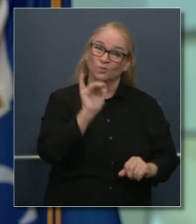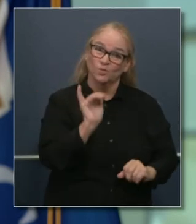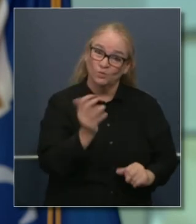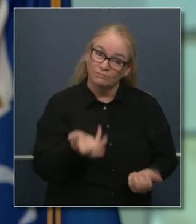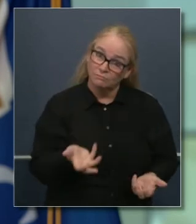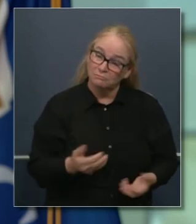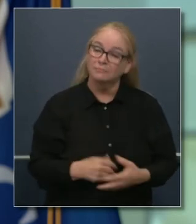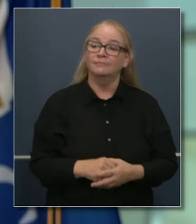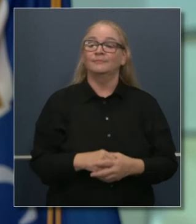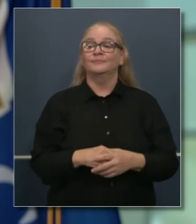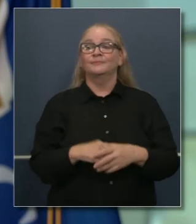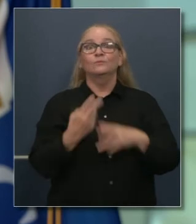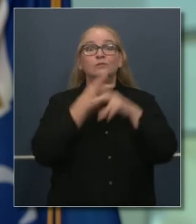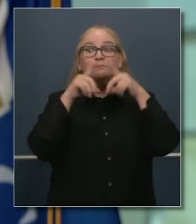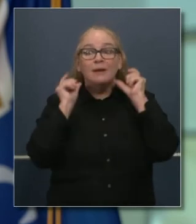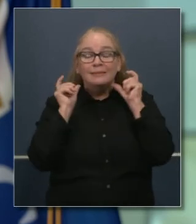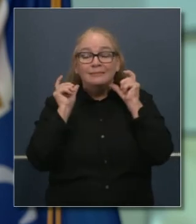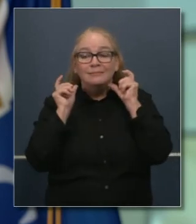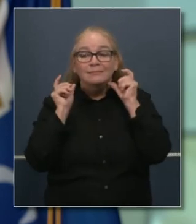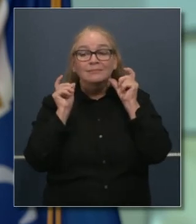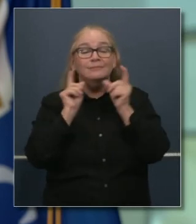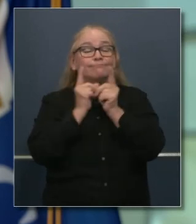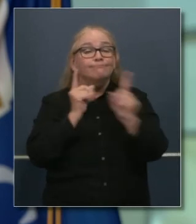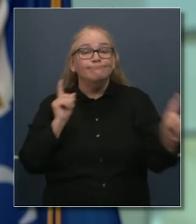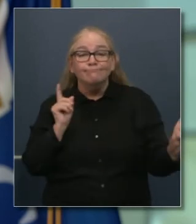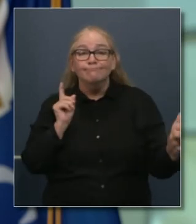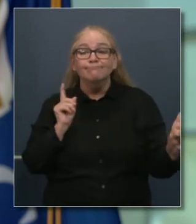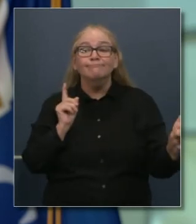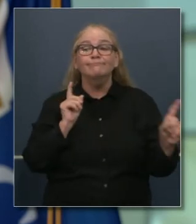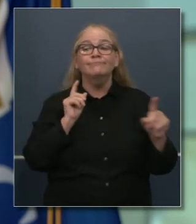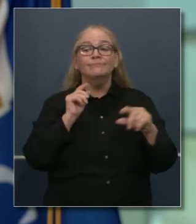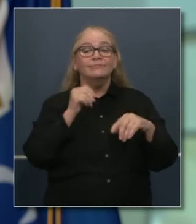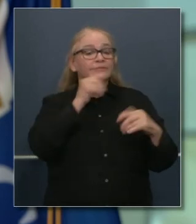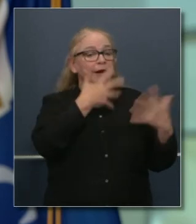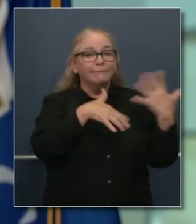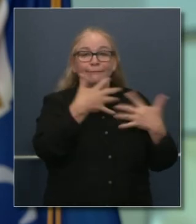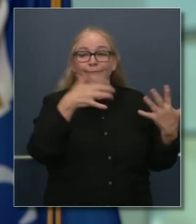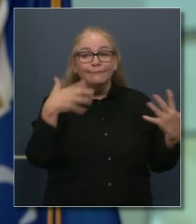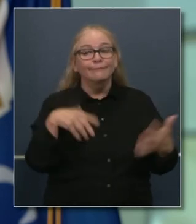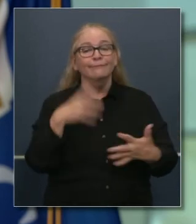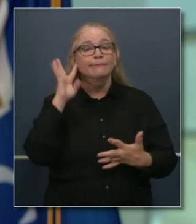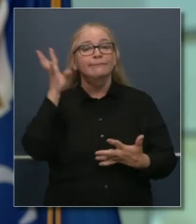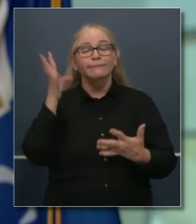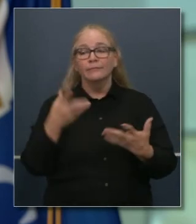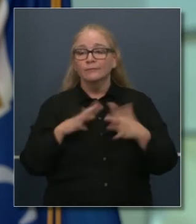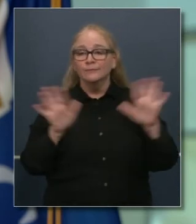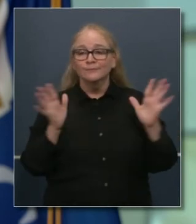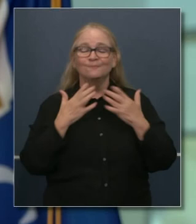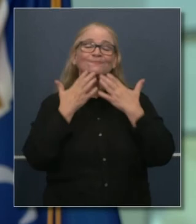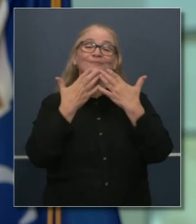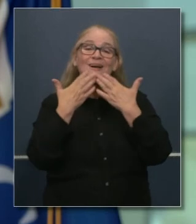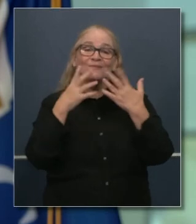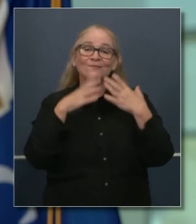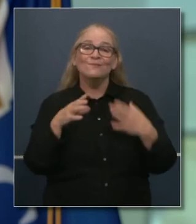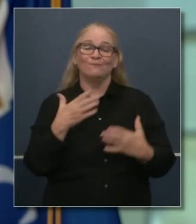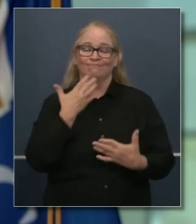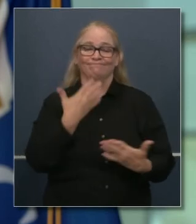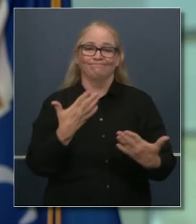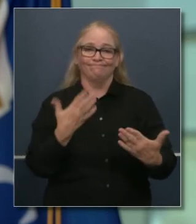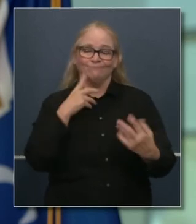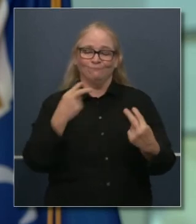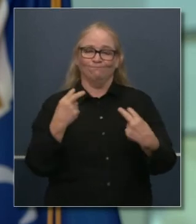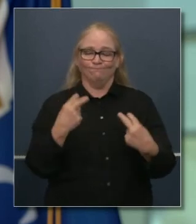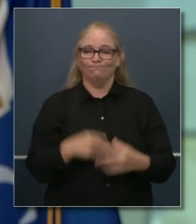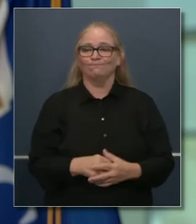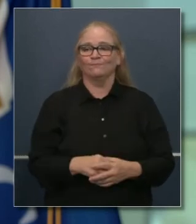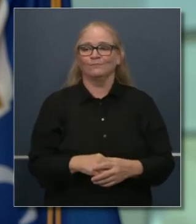así que por favor acuérdese de usar el cubrebocas eviten aglomerarse con otras personas sigan distanciándose físicamente gracias de nuevo